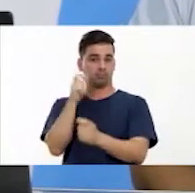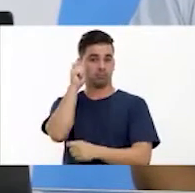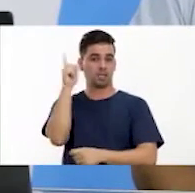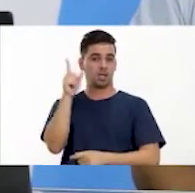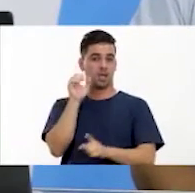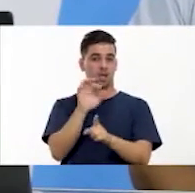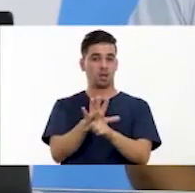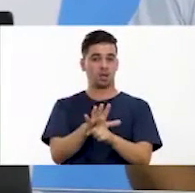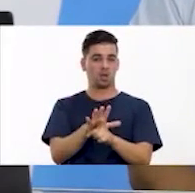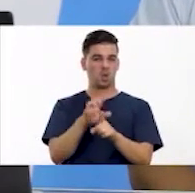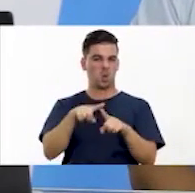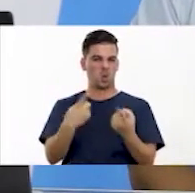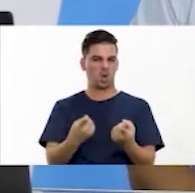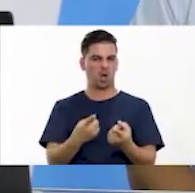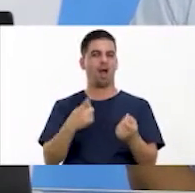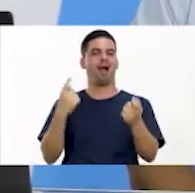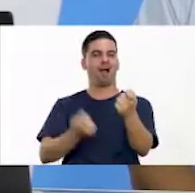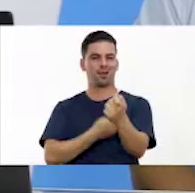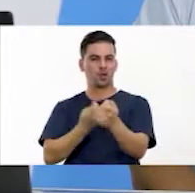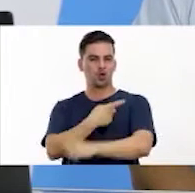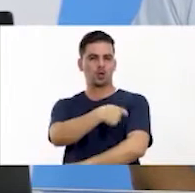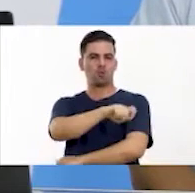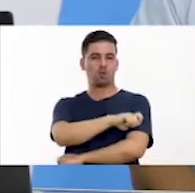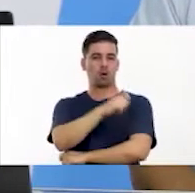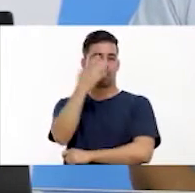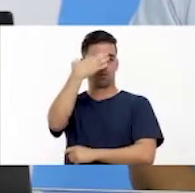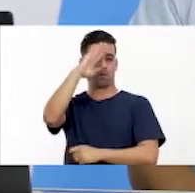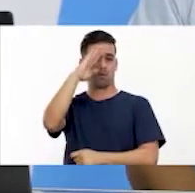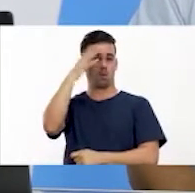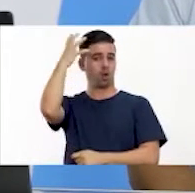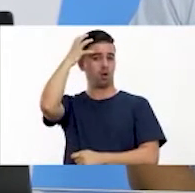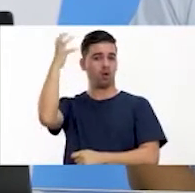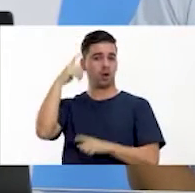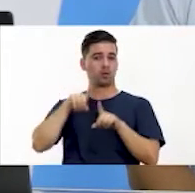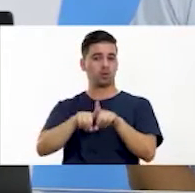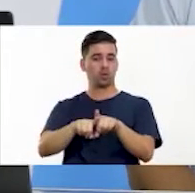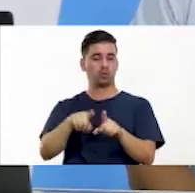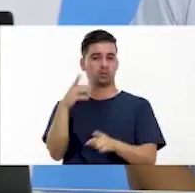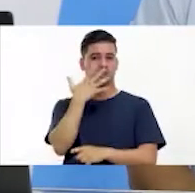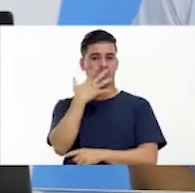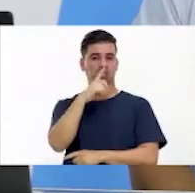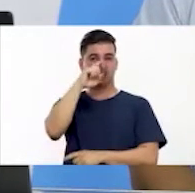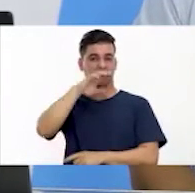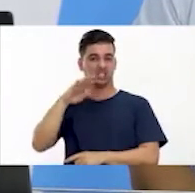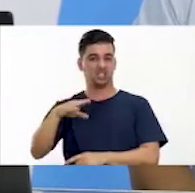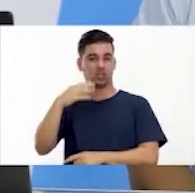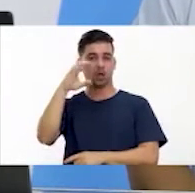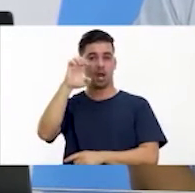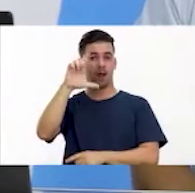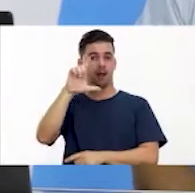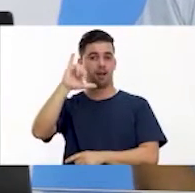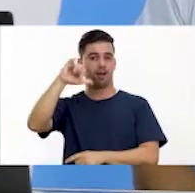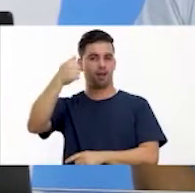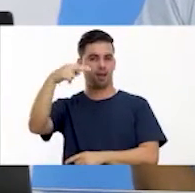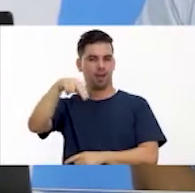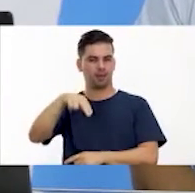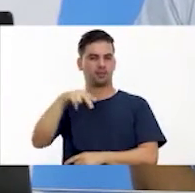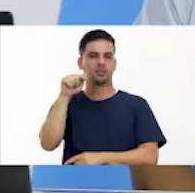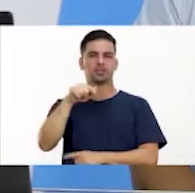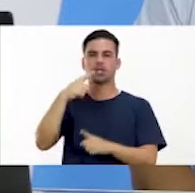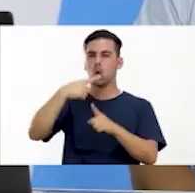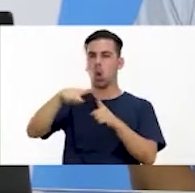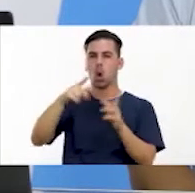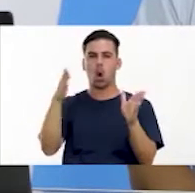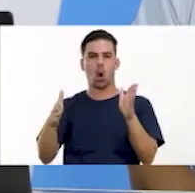la lucha por el retorno del niño Elian, pero otro momento significativo dentro de este proceso